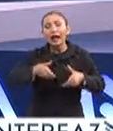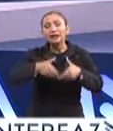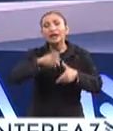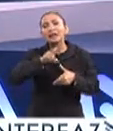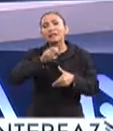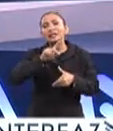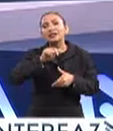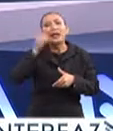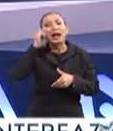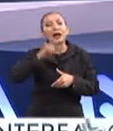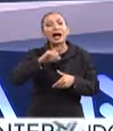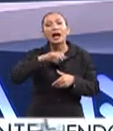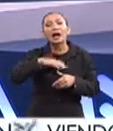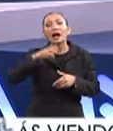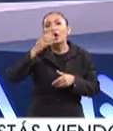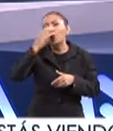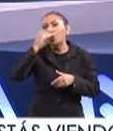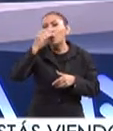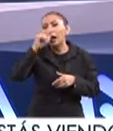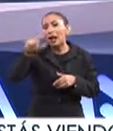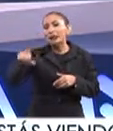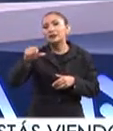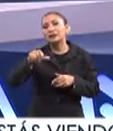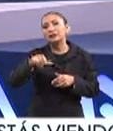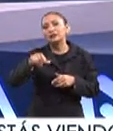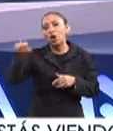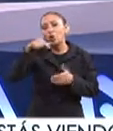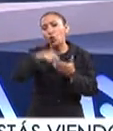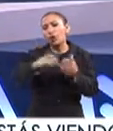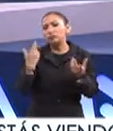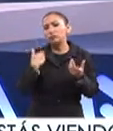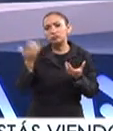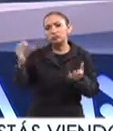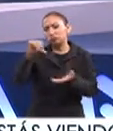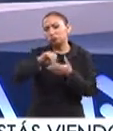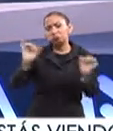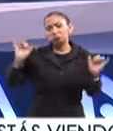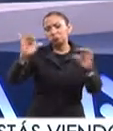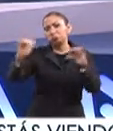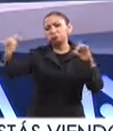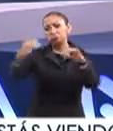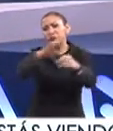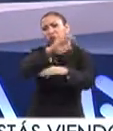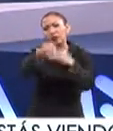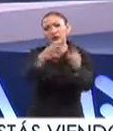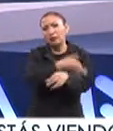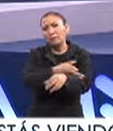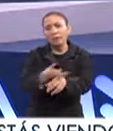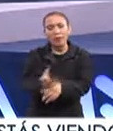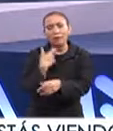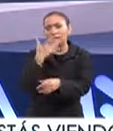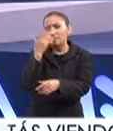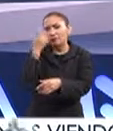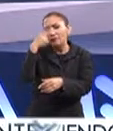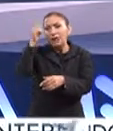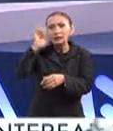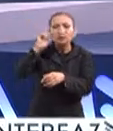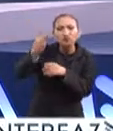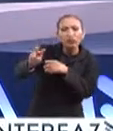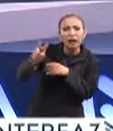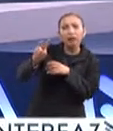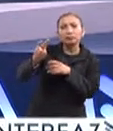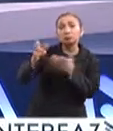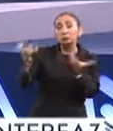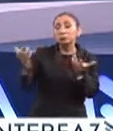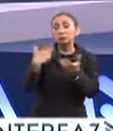Vicente Guerrero, en la colonia del Carmen, Coyoacán, que es un lugar súper céntrico donde pueden llegar todas las familias. Es muy sencillo de reconocerlo